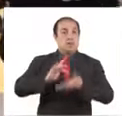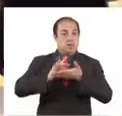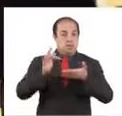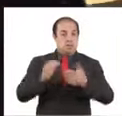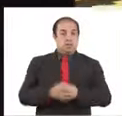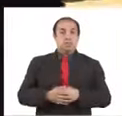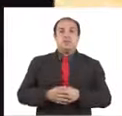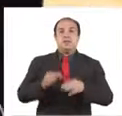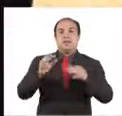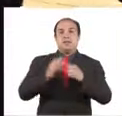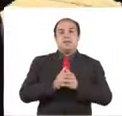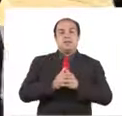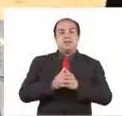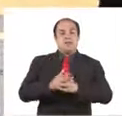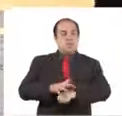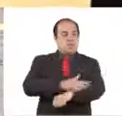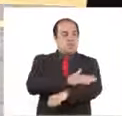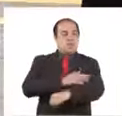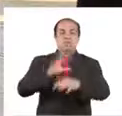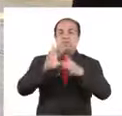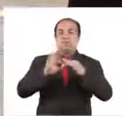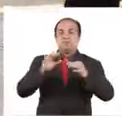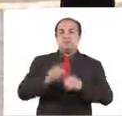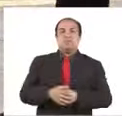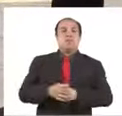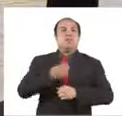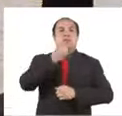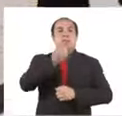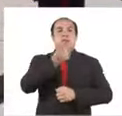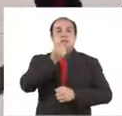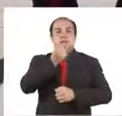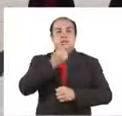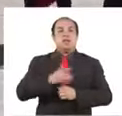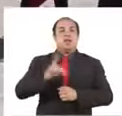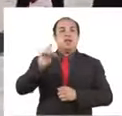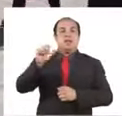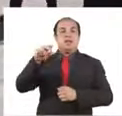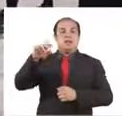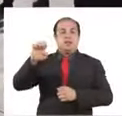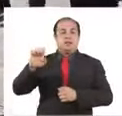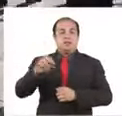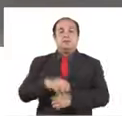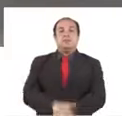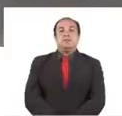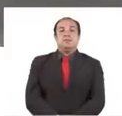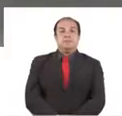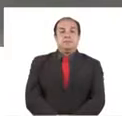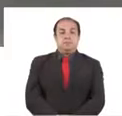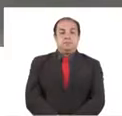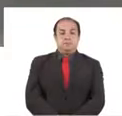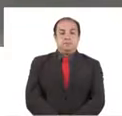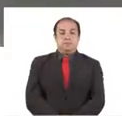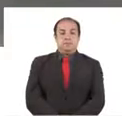Agradecemos las emotivas palabras de la policía Danae Vargas Escobar.